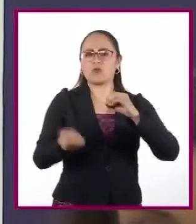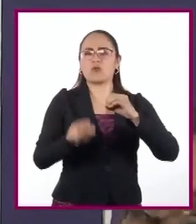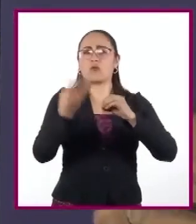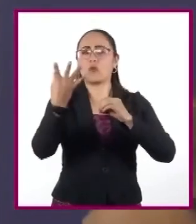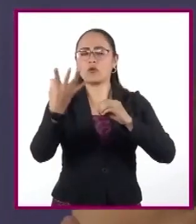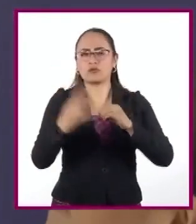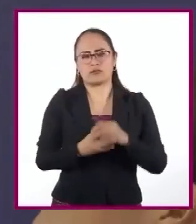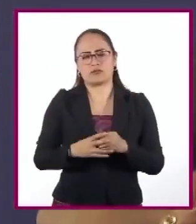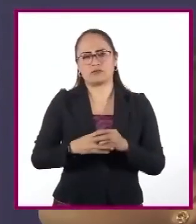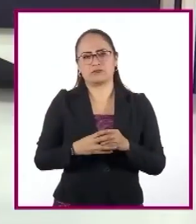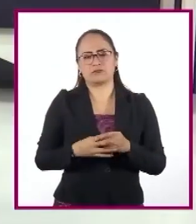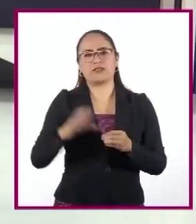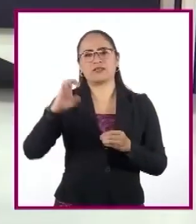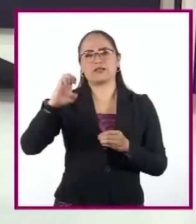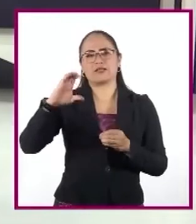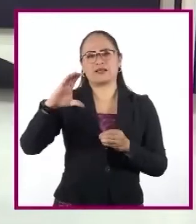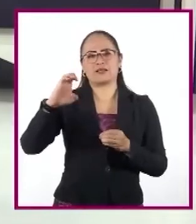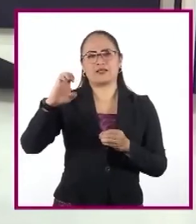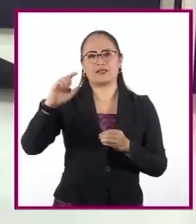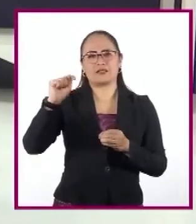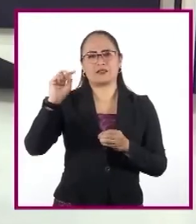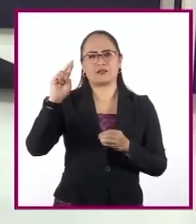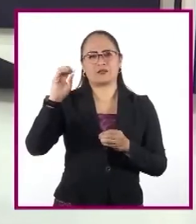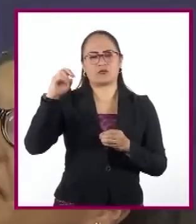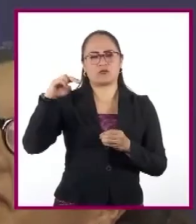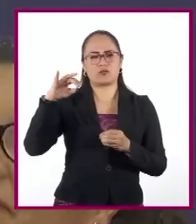¿Cuántos electrones de valencia tiene?